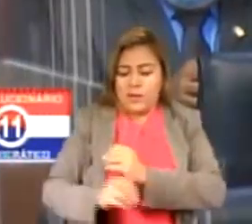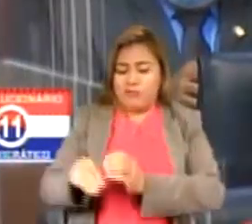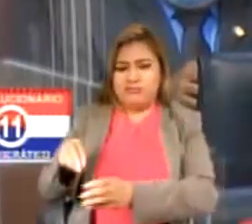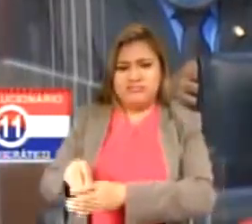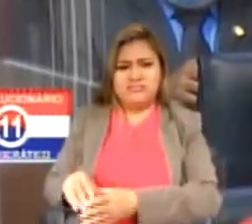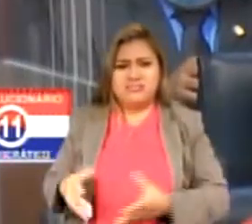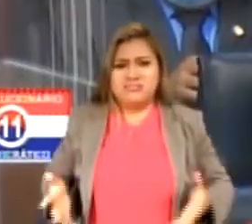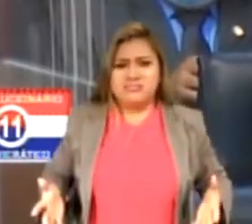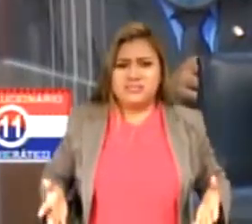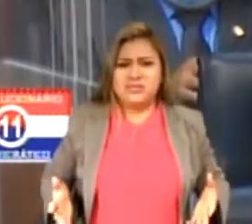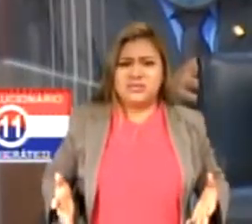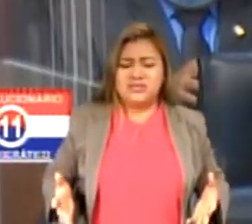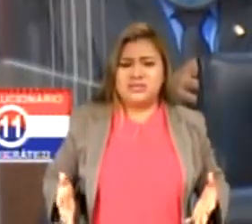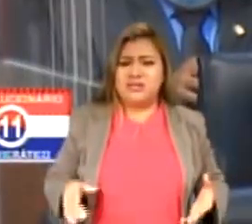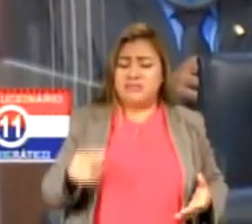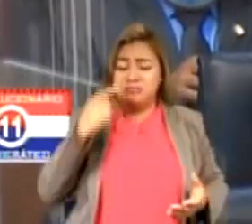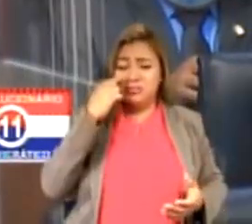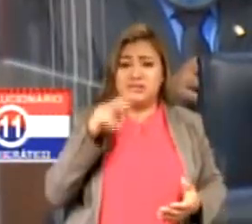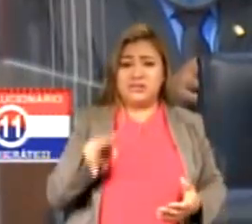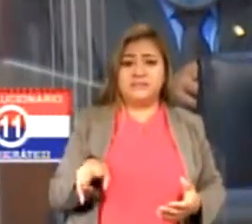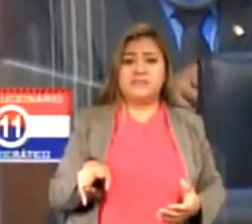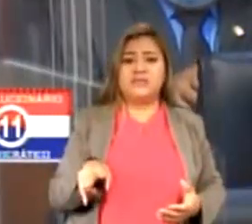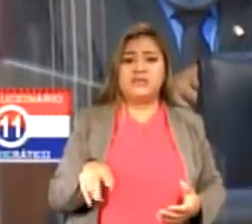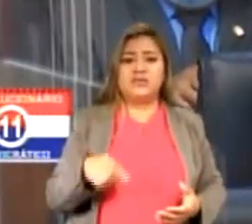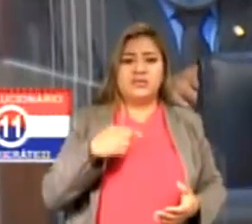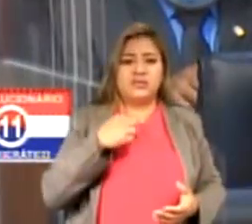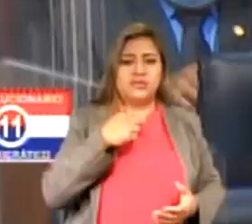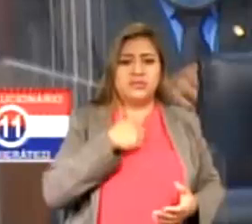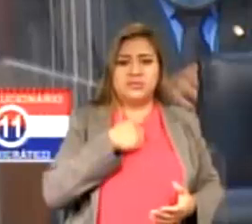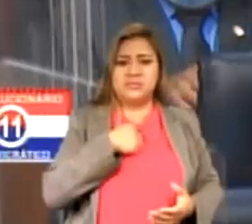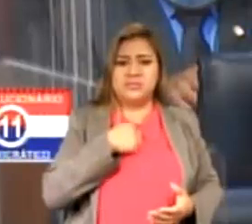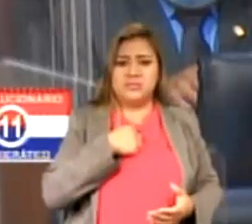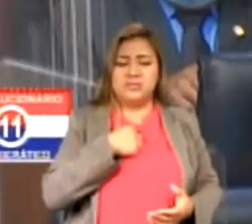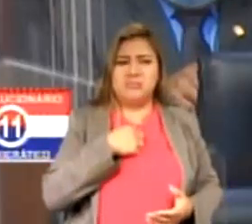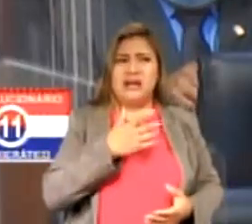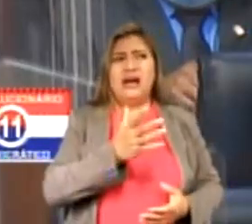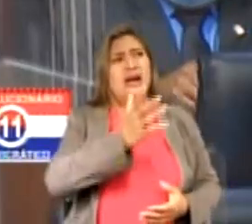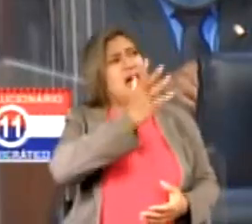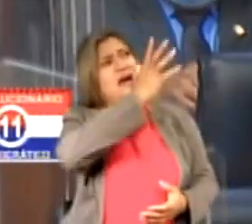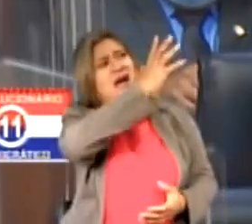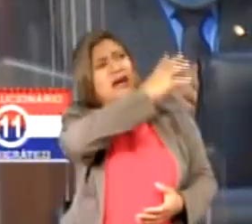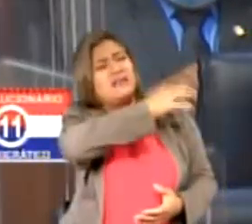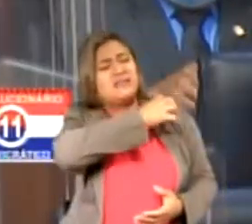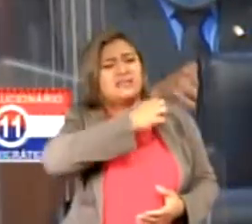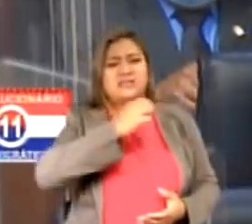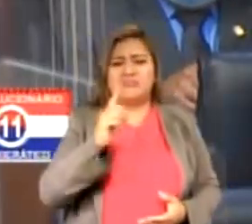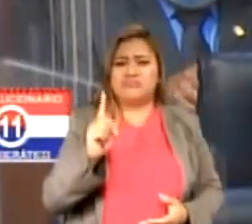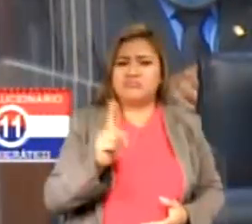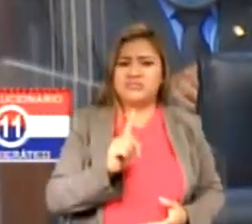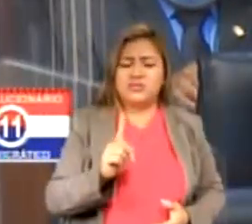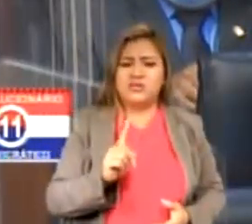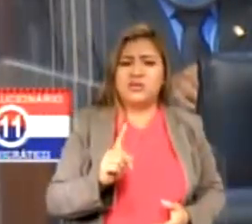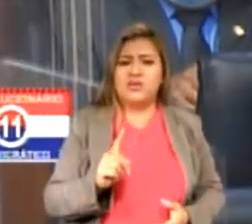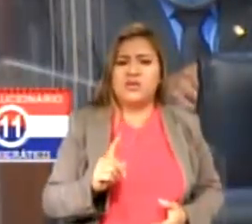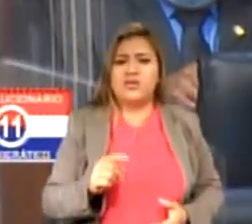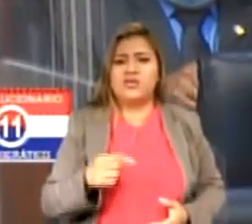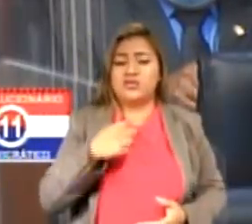Yo no me estoy yendo lejos. Yo no me estoy remontando a la época de que se pagaron